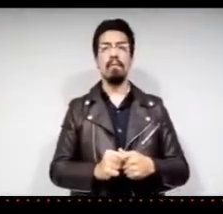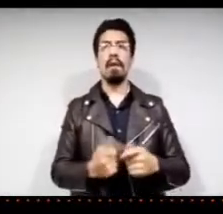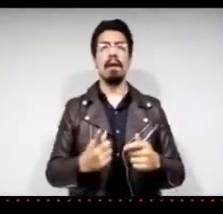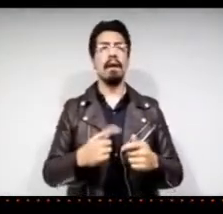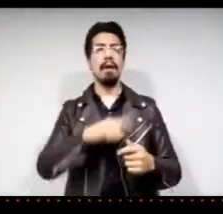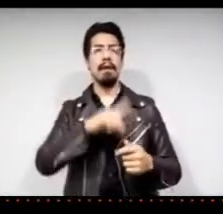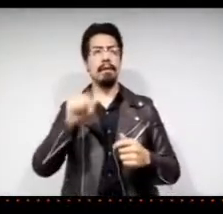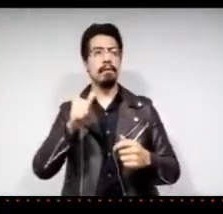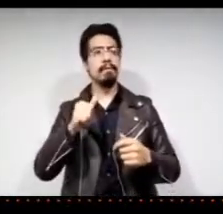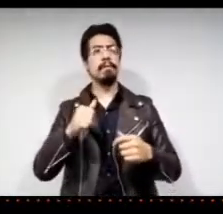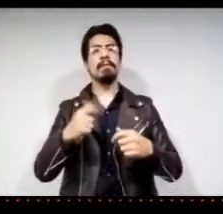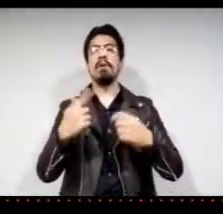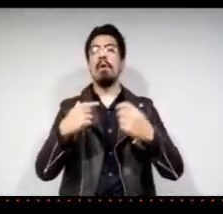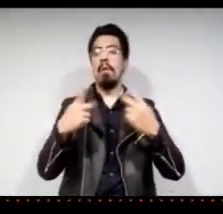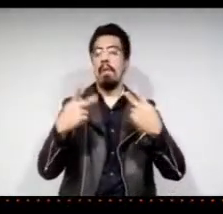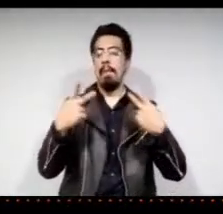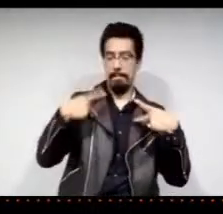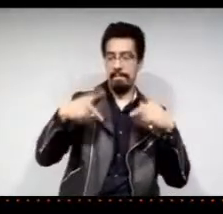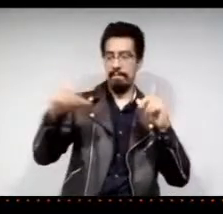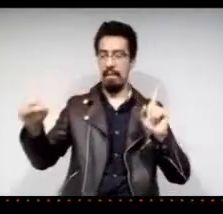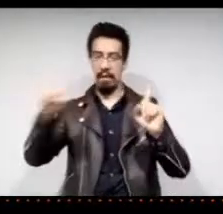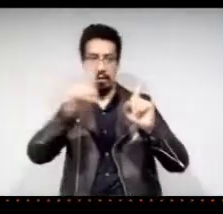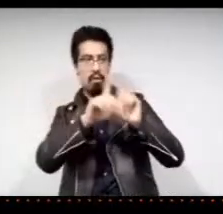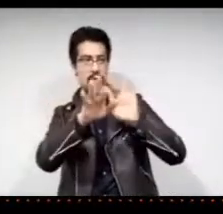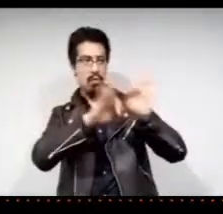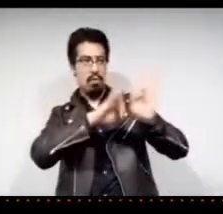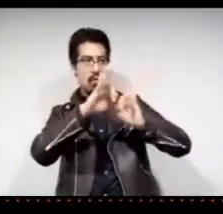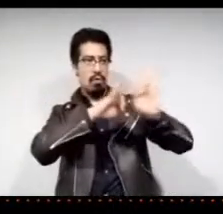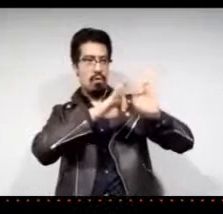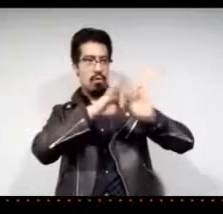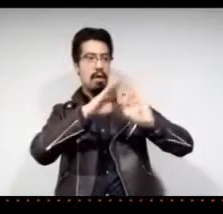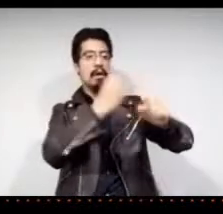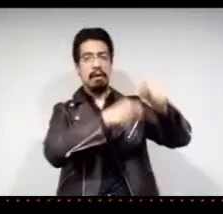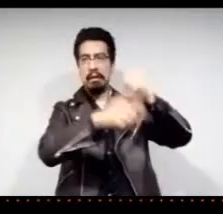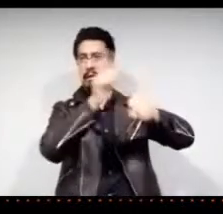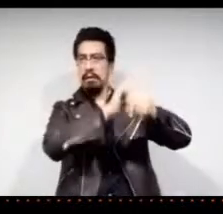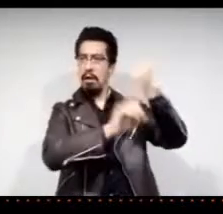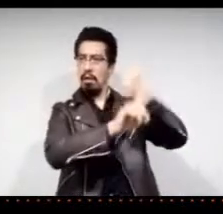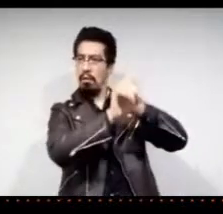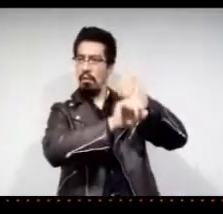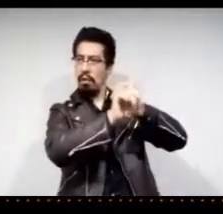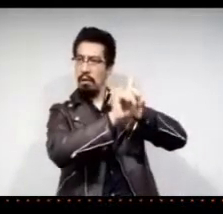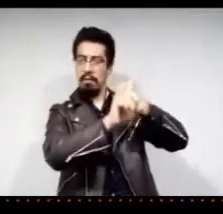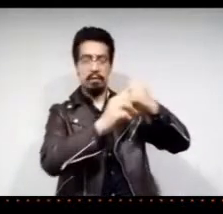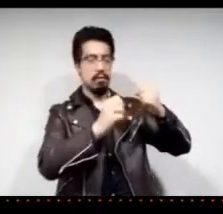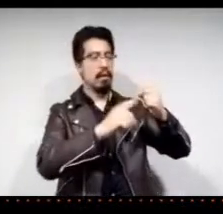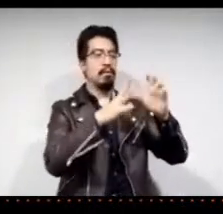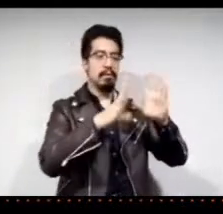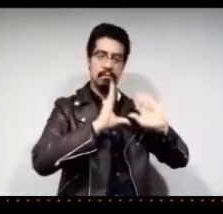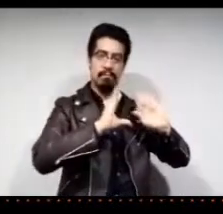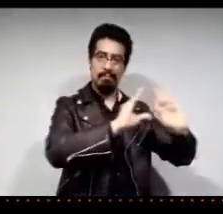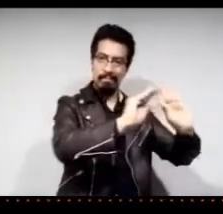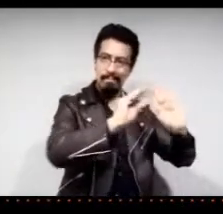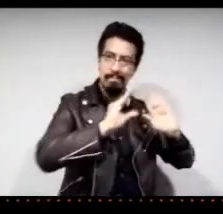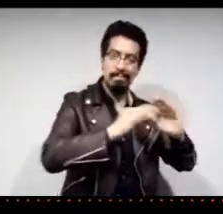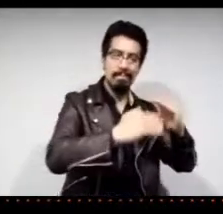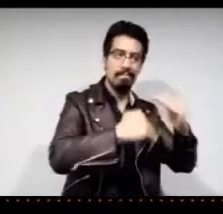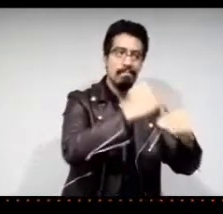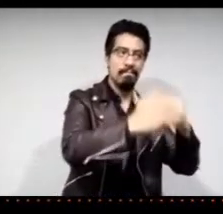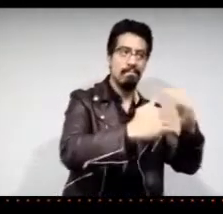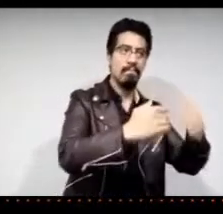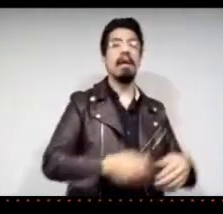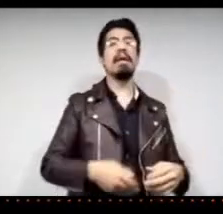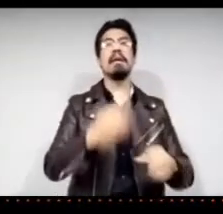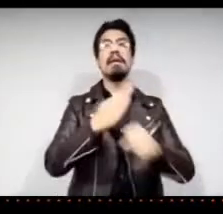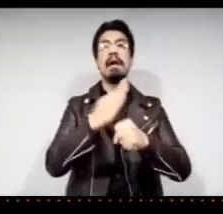de reclutar, que resuelvan los problemas sociales de nuestro país? Y bueno, con esto cerramos este